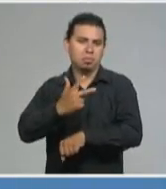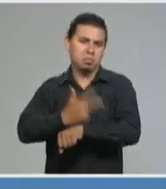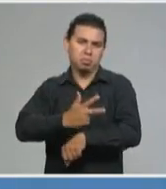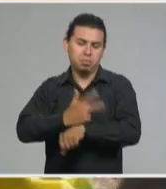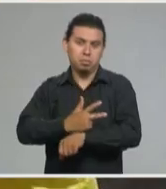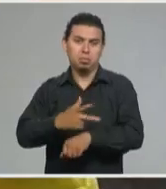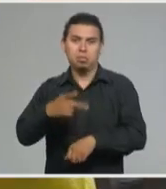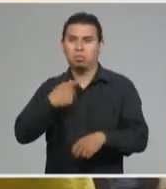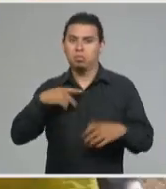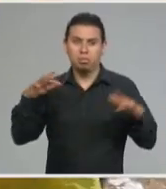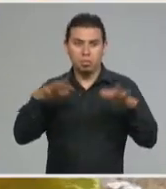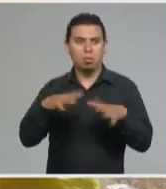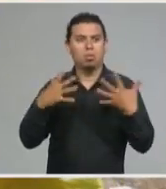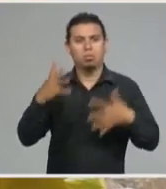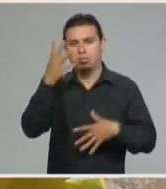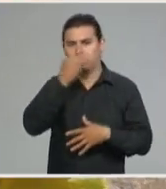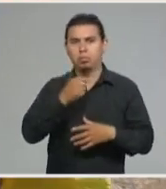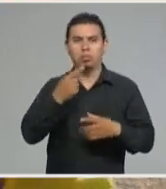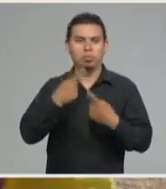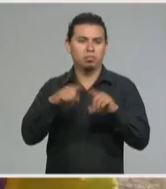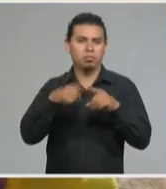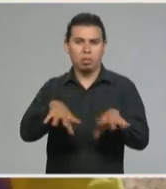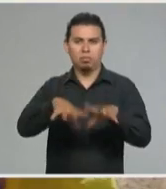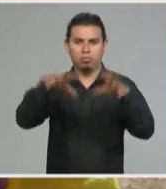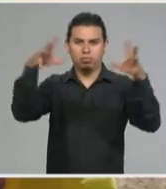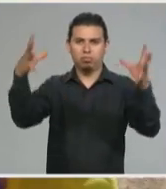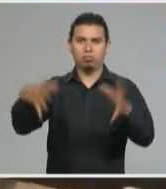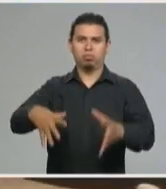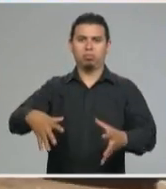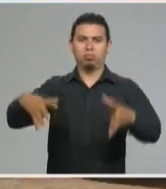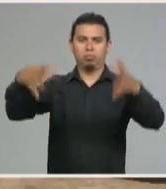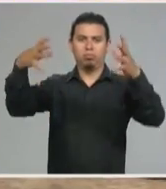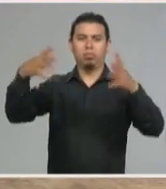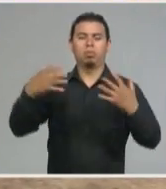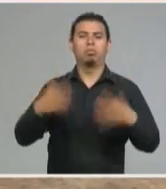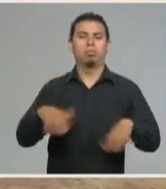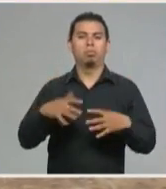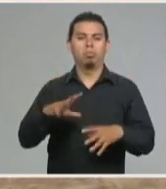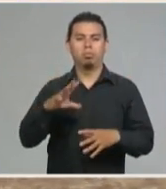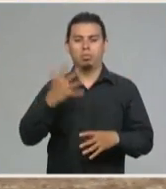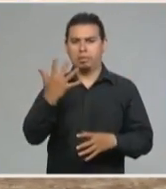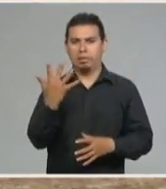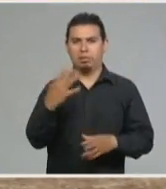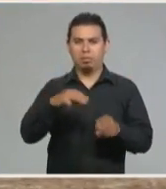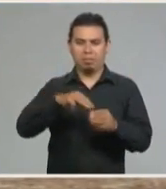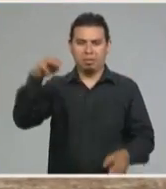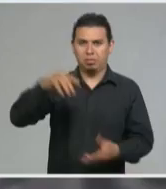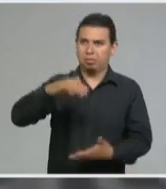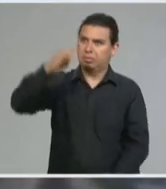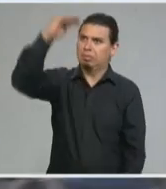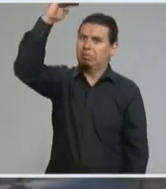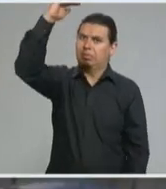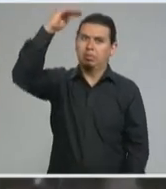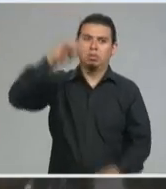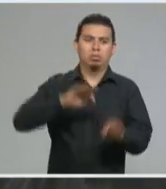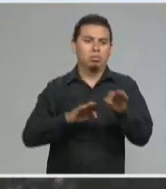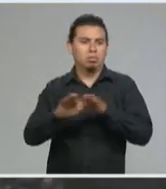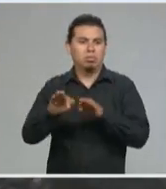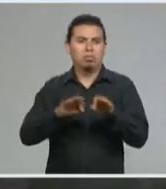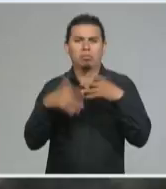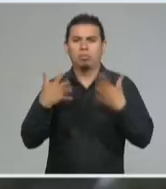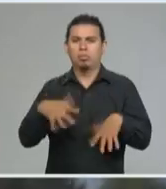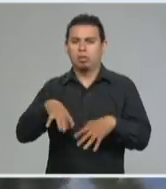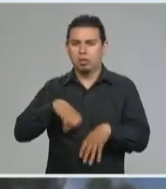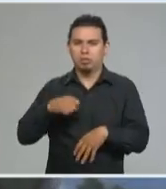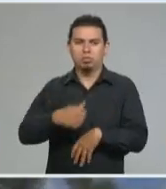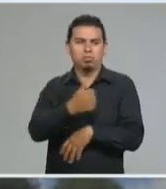los asistentes impresionantes globos, donde muchos de ellos superaron los 5 metros de altura. Cada trabajo mostró el esfuerzo